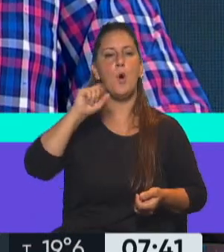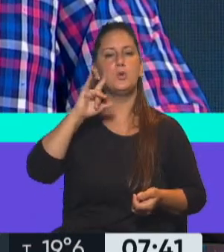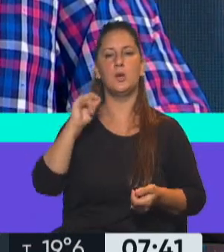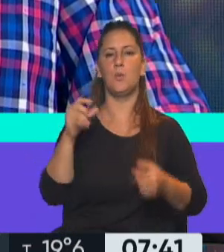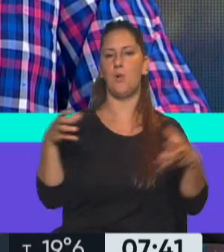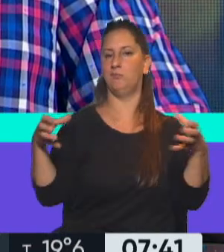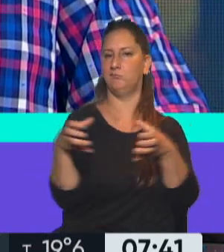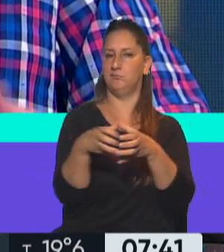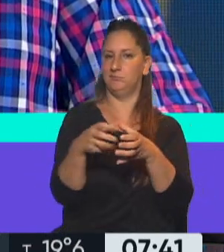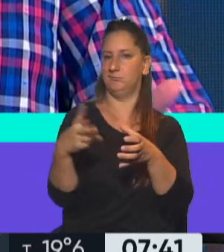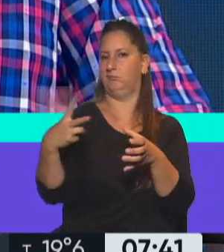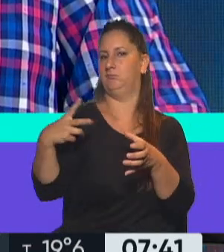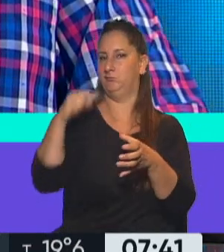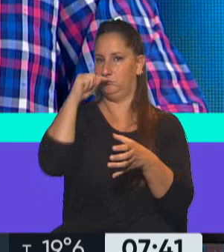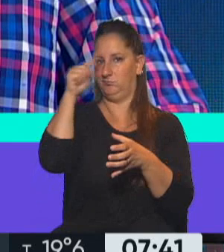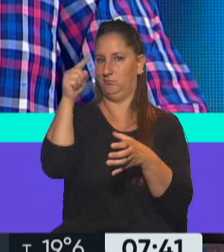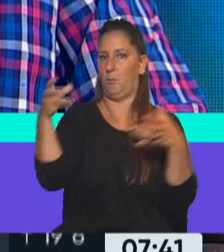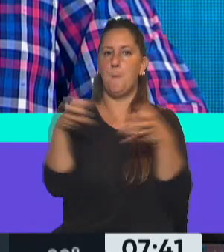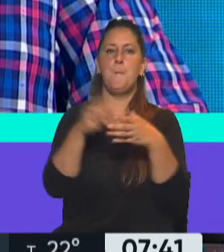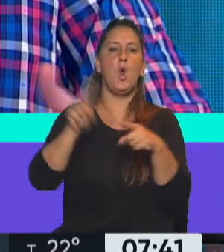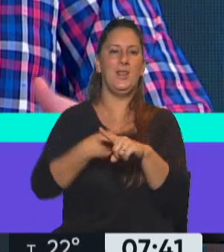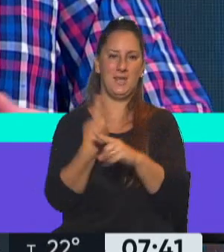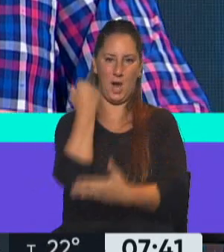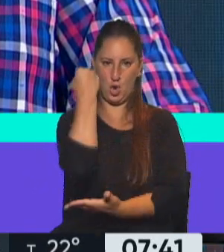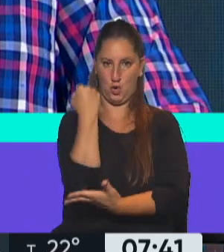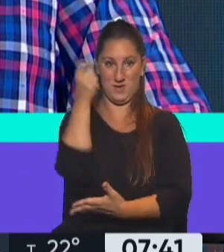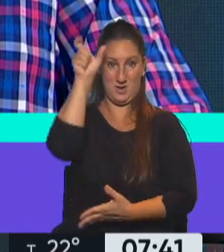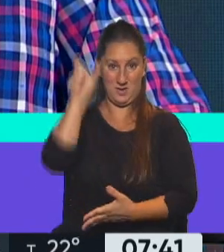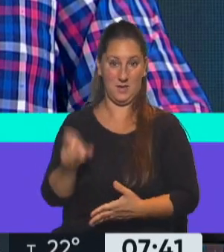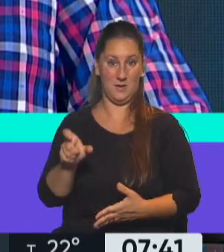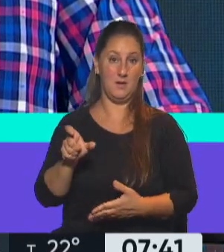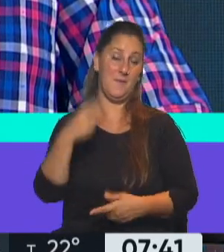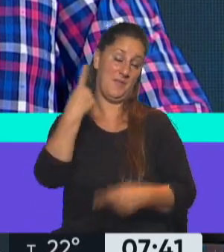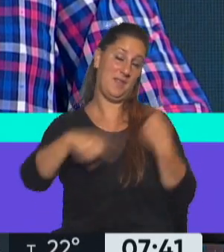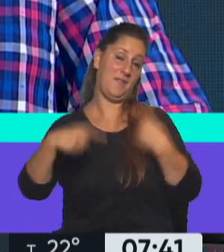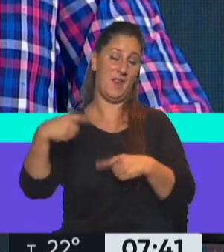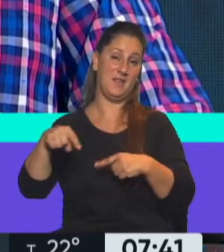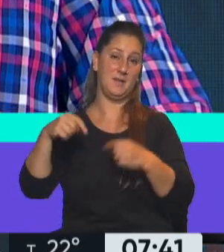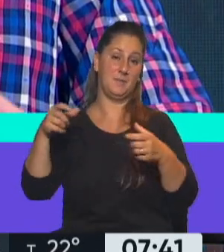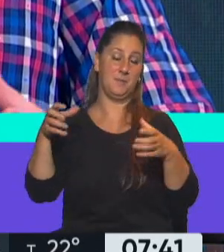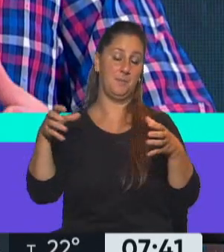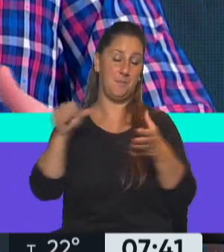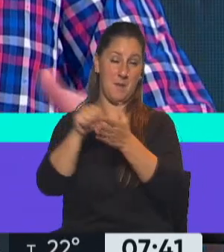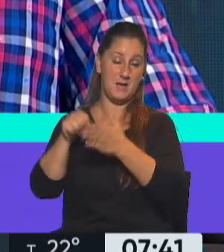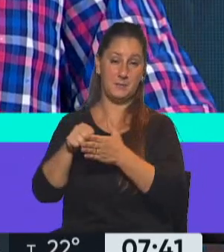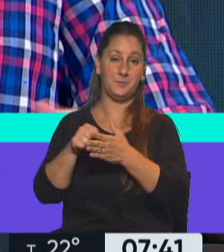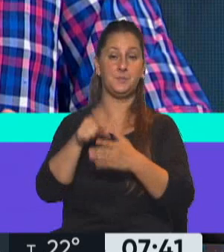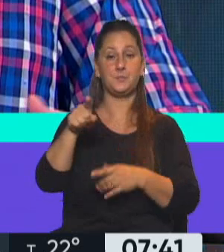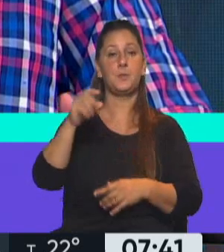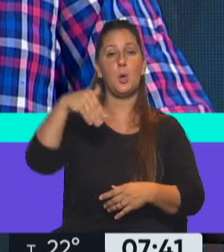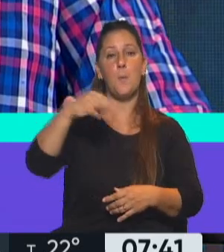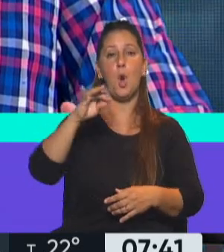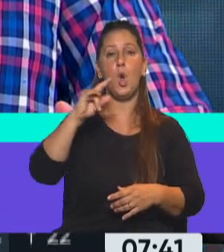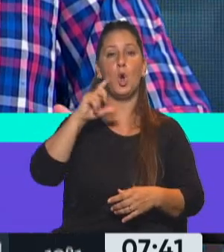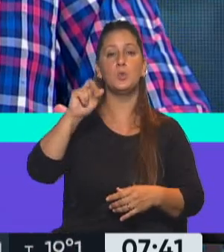se los conoce a esta élite política, económica que existe en distintas ex repúblicas soviéticas. Igor Kolomoisky era, entre otras cosas,